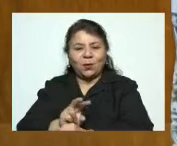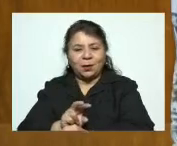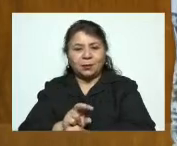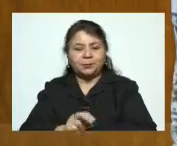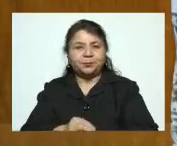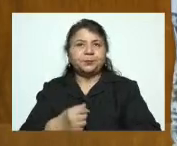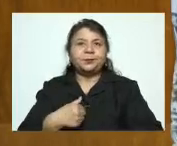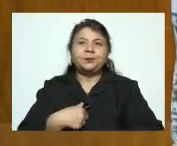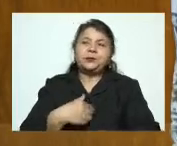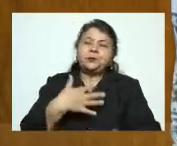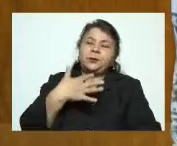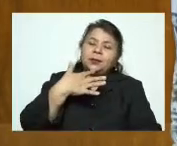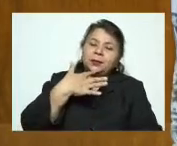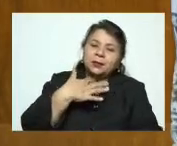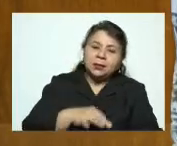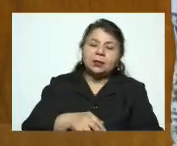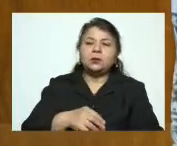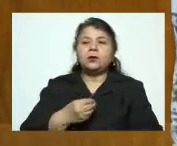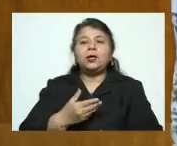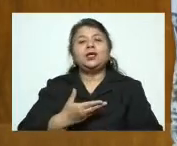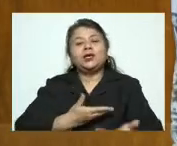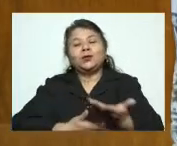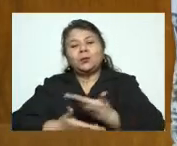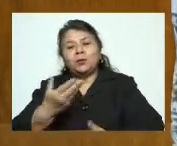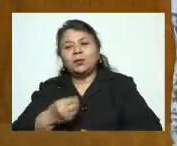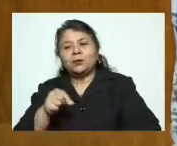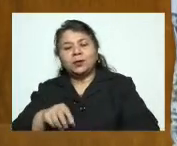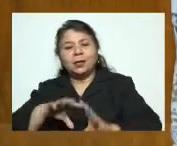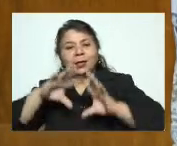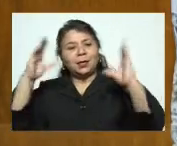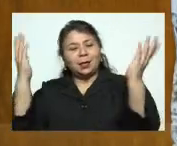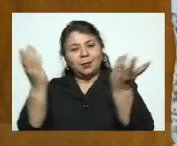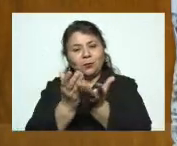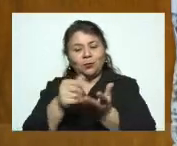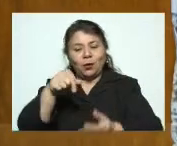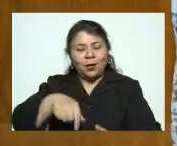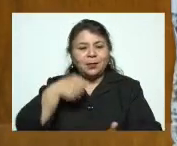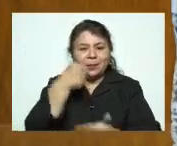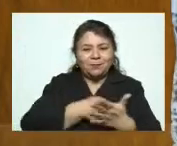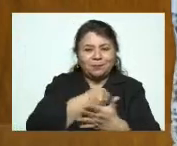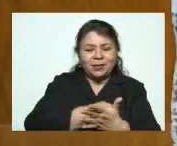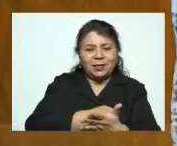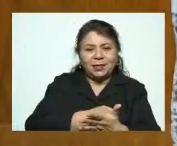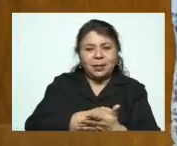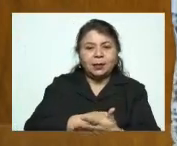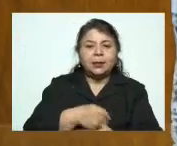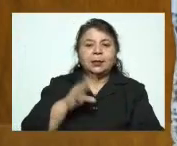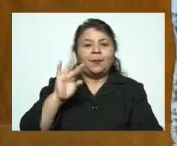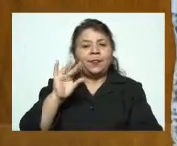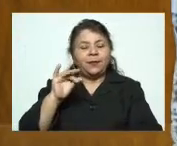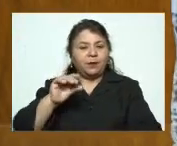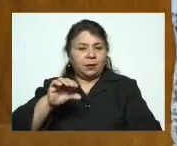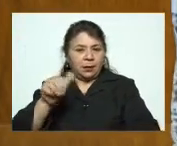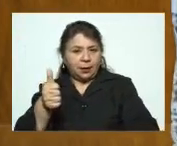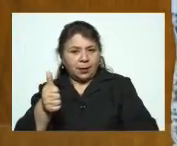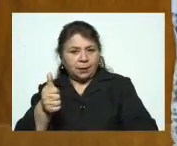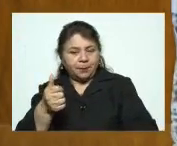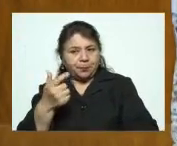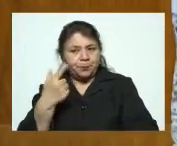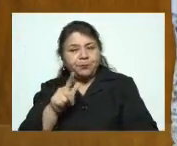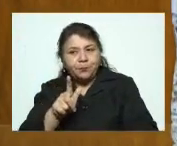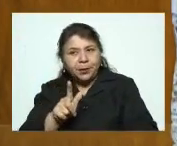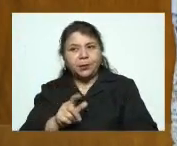sanjuaninas, que el mundo no está pudiendo ganar esta batalla. Y después de establecer, analizar y